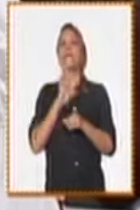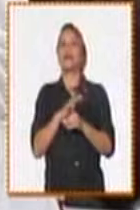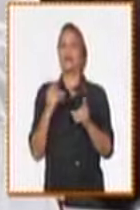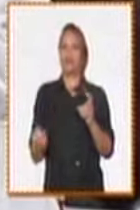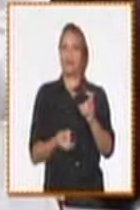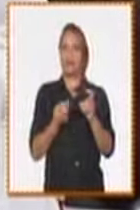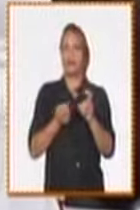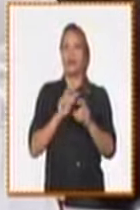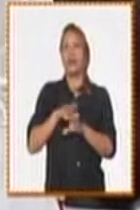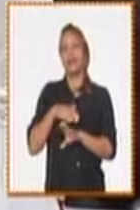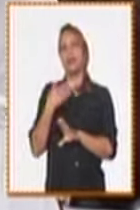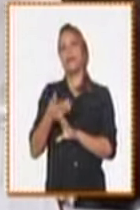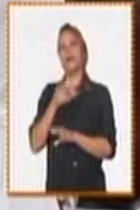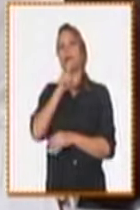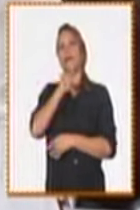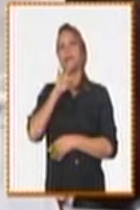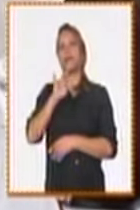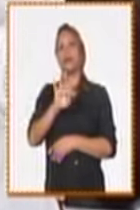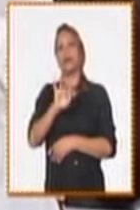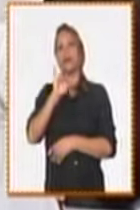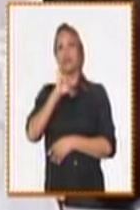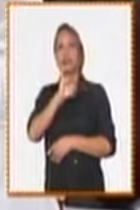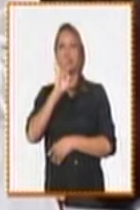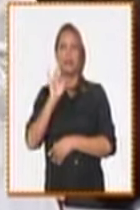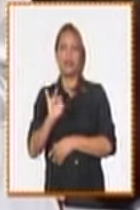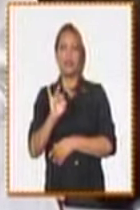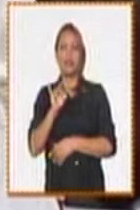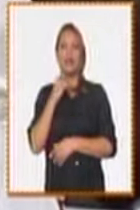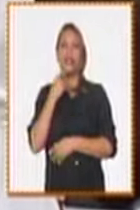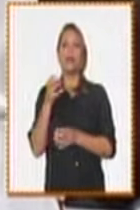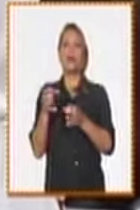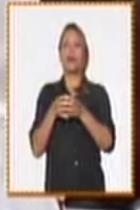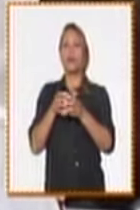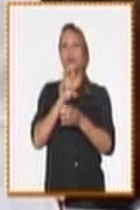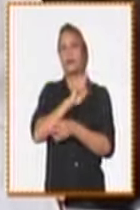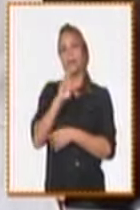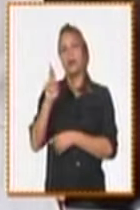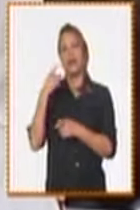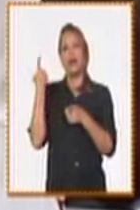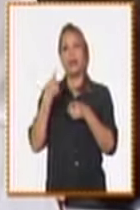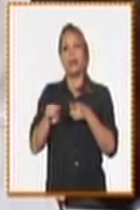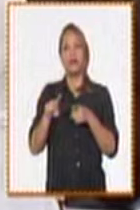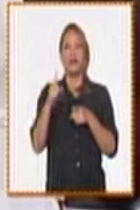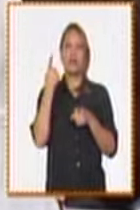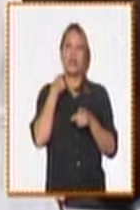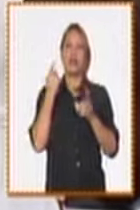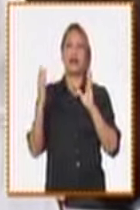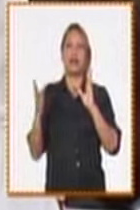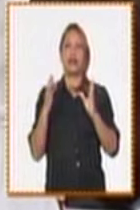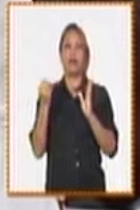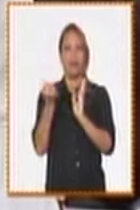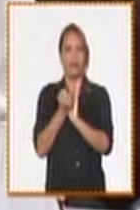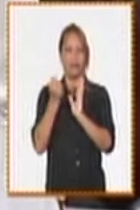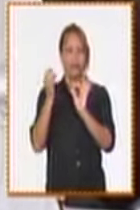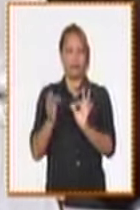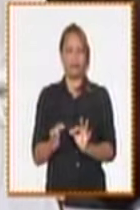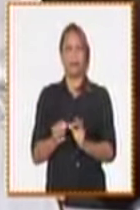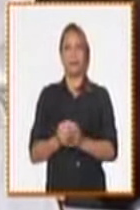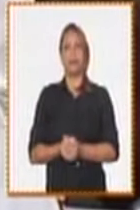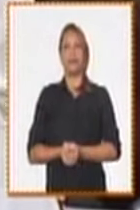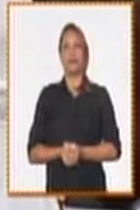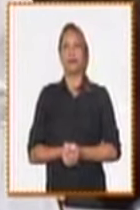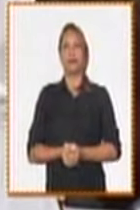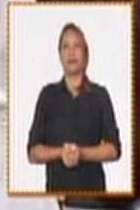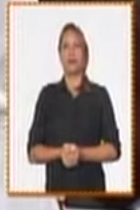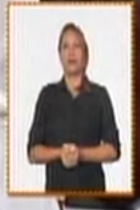el 67, que se crea el Comité Revolucionario, y el 68, que bueno, ya será el año de la materialización. Pero para llegar